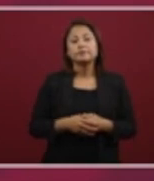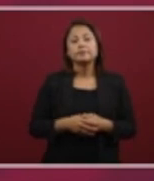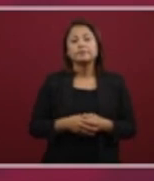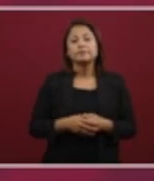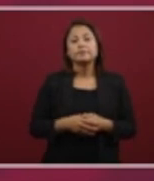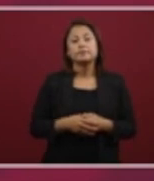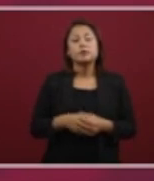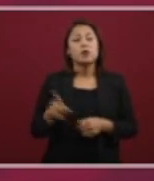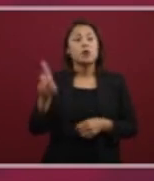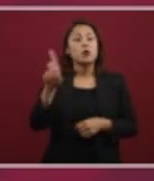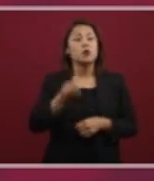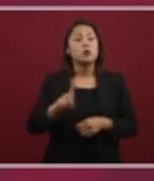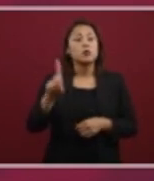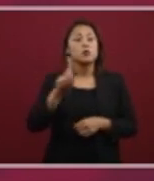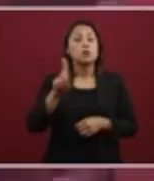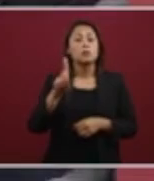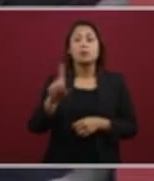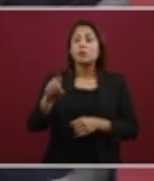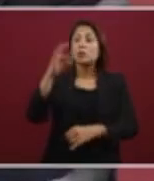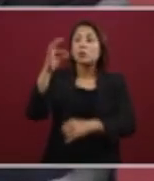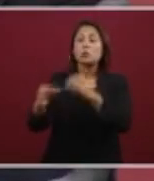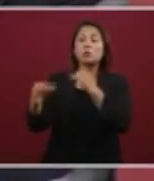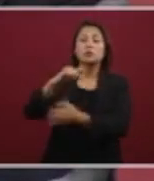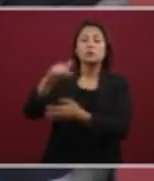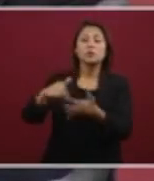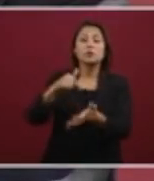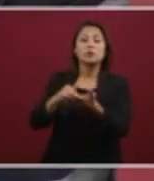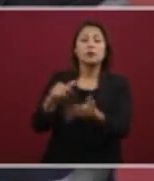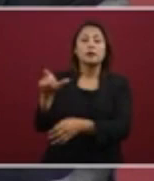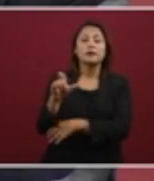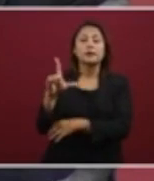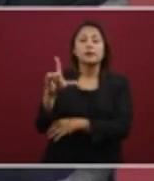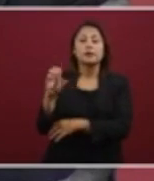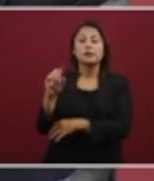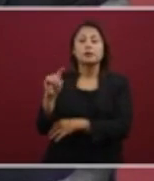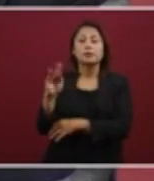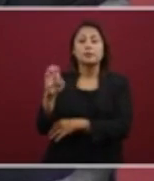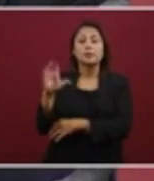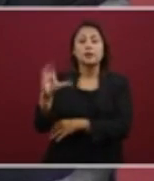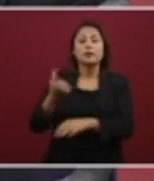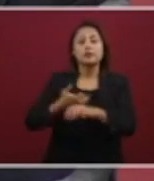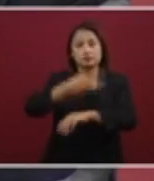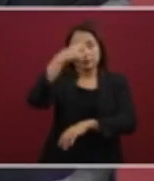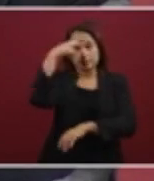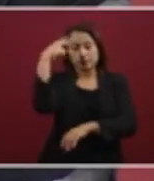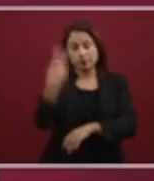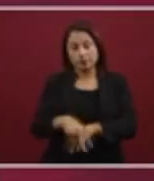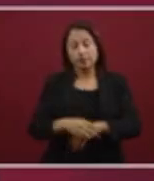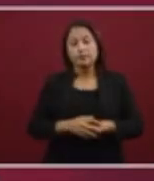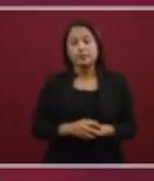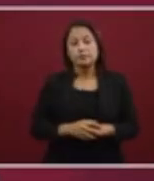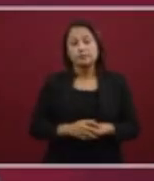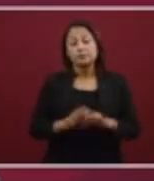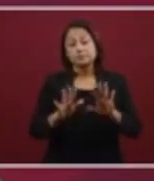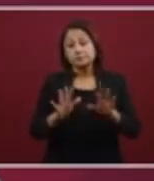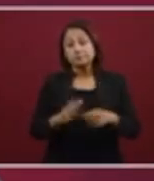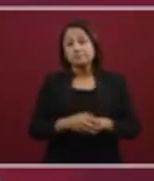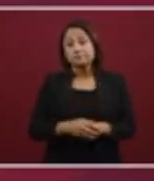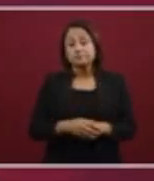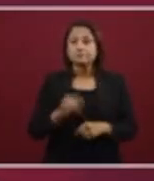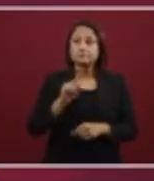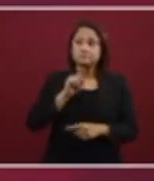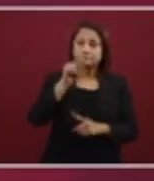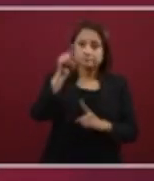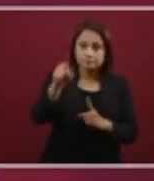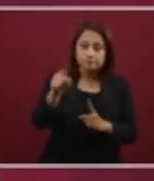terminamos el domingo en Jilotepec, en el Estado de México. O sea que vamos a